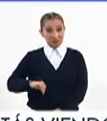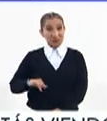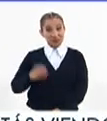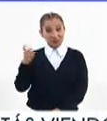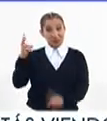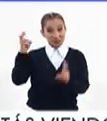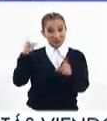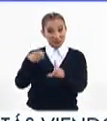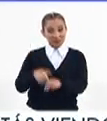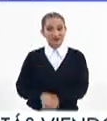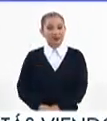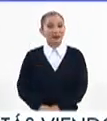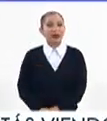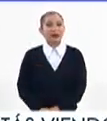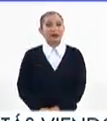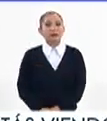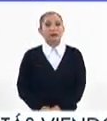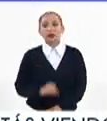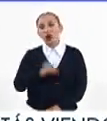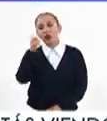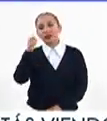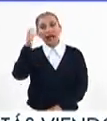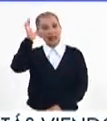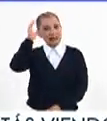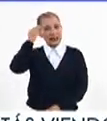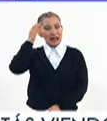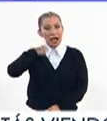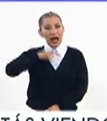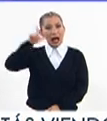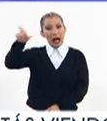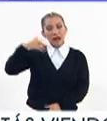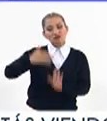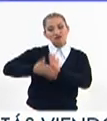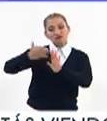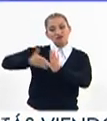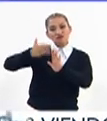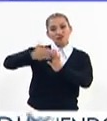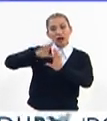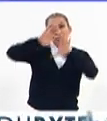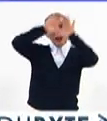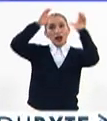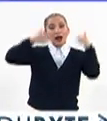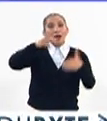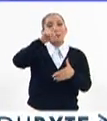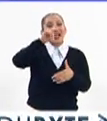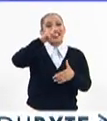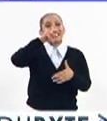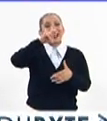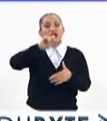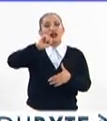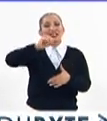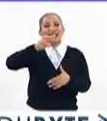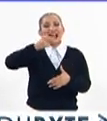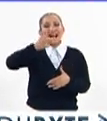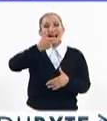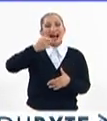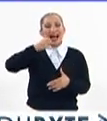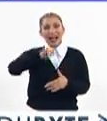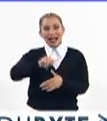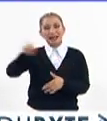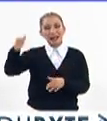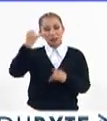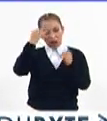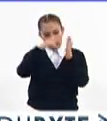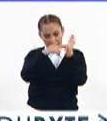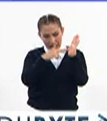Interesante este asunto, ¿eh? Bueno, vámonos hasta China, donde se encuentra en construcción el planetario de Shanghái, un proyecto inspirado en